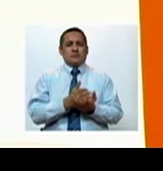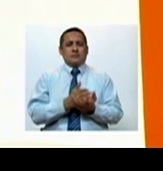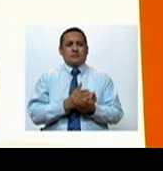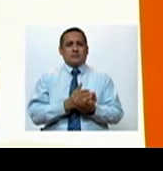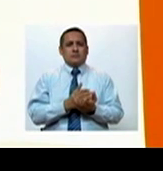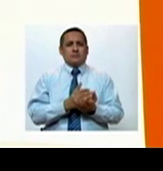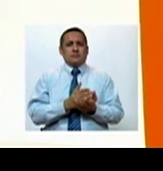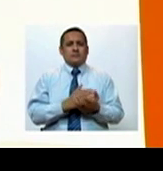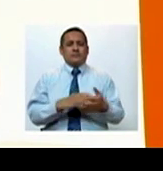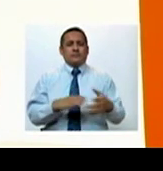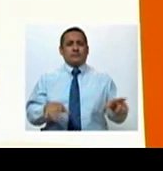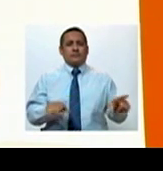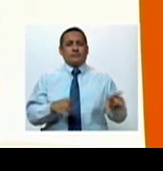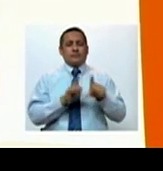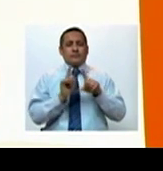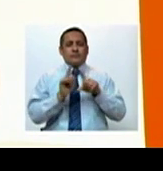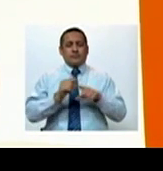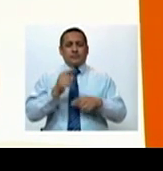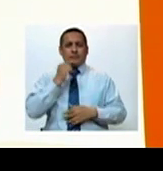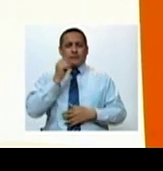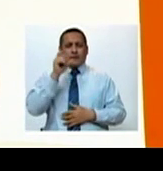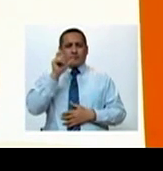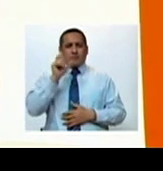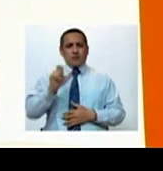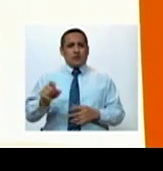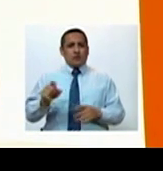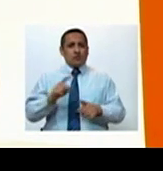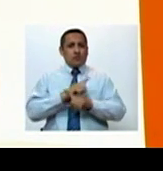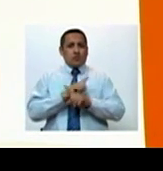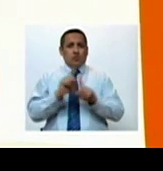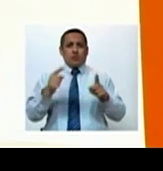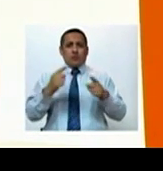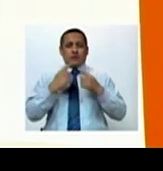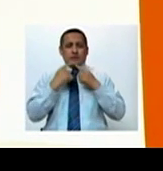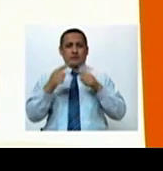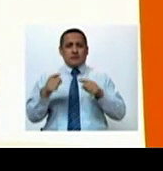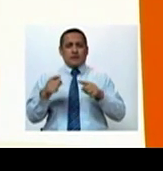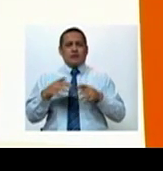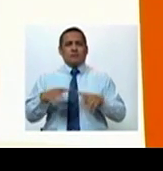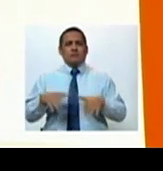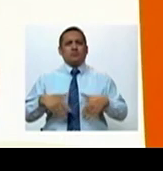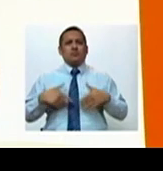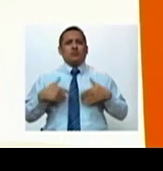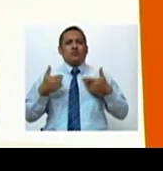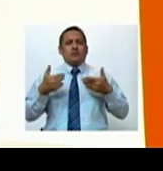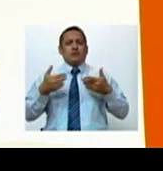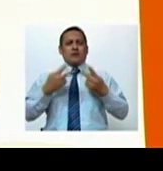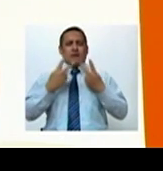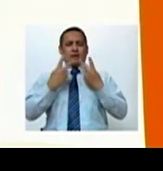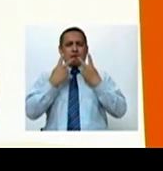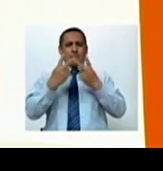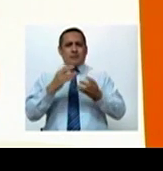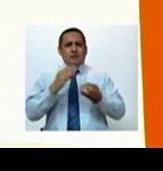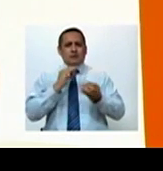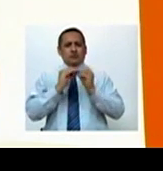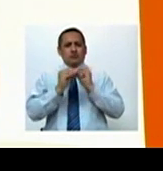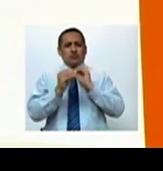si esta persona no lo estaba, pues se podía